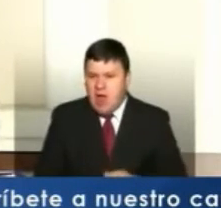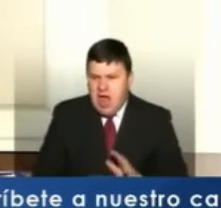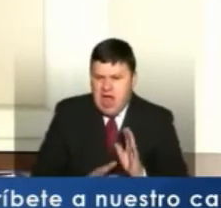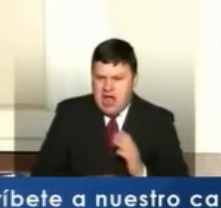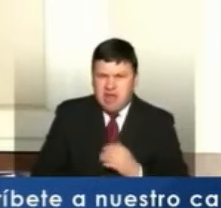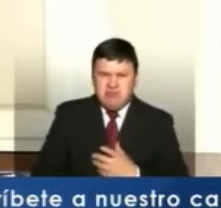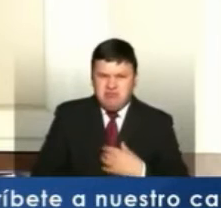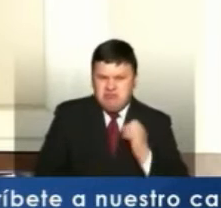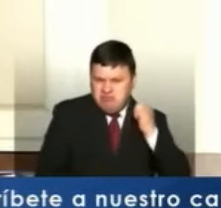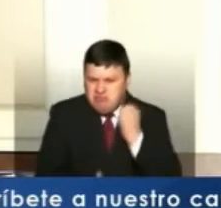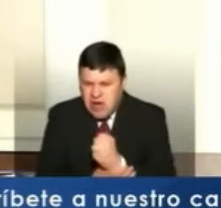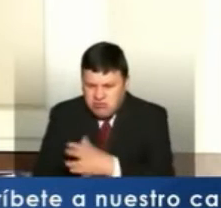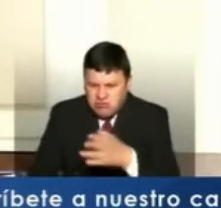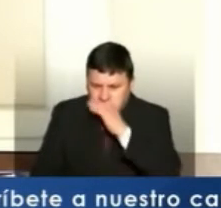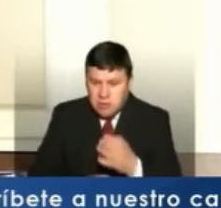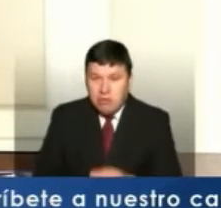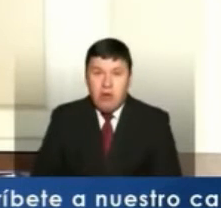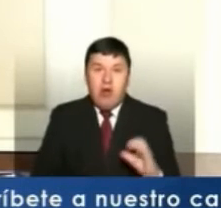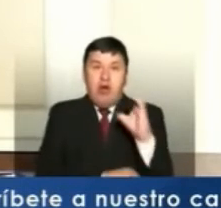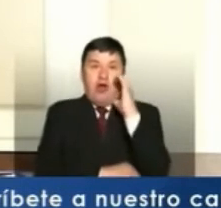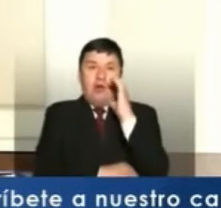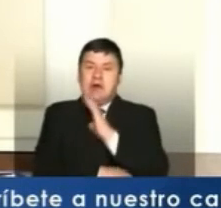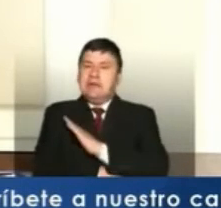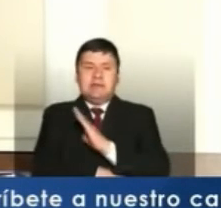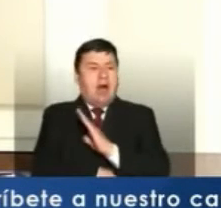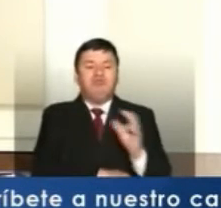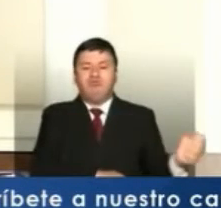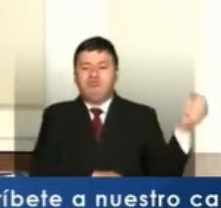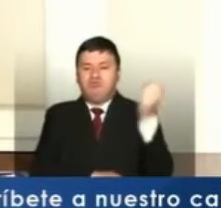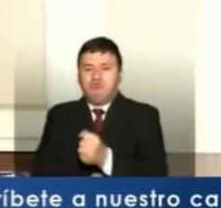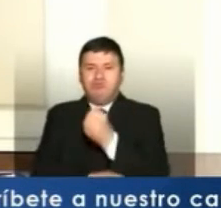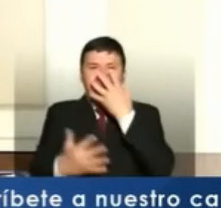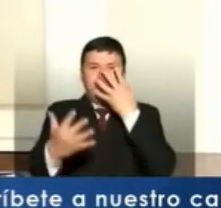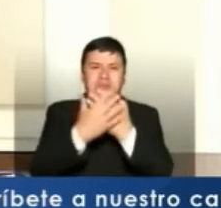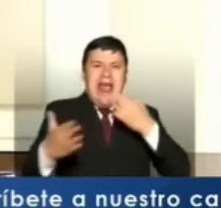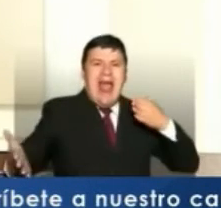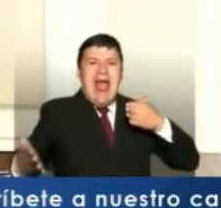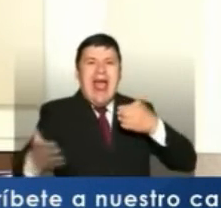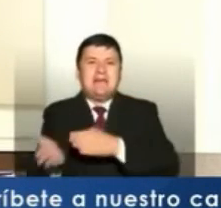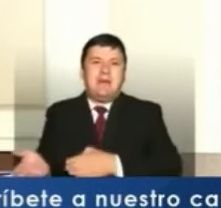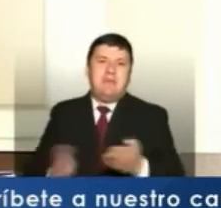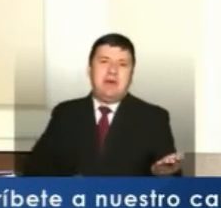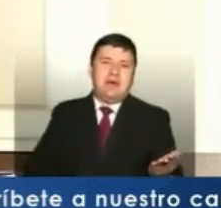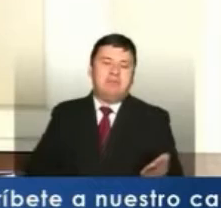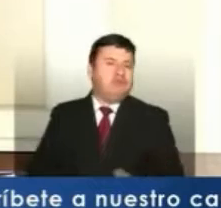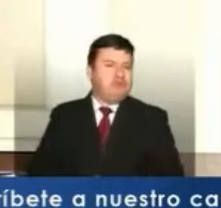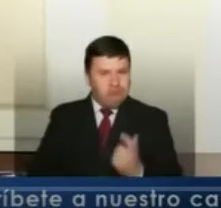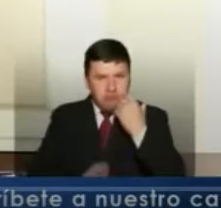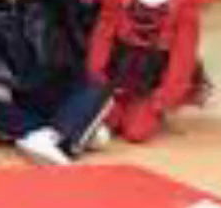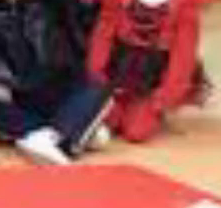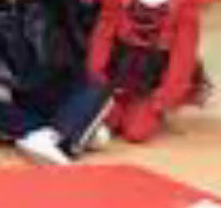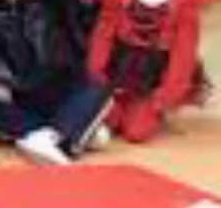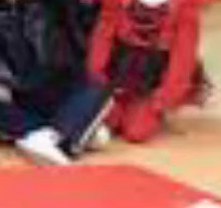condición ruin de asesinar a un niño, Colombia va a tener la cadena perpetua para que esos delitos tengan una sanción